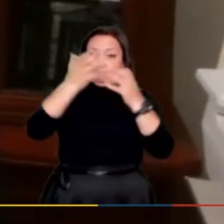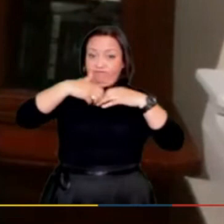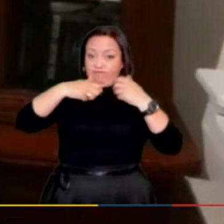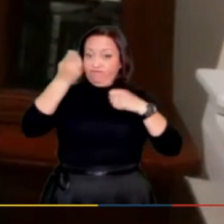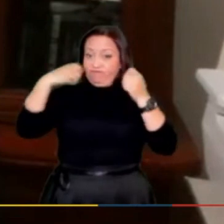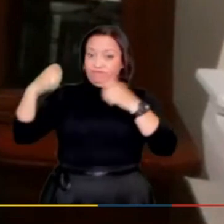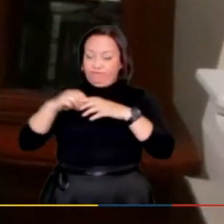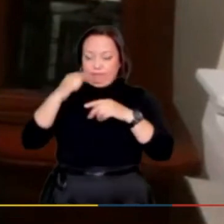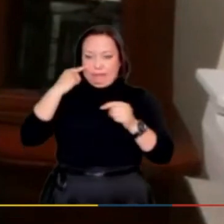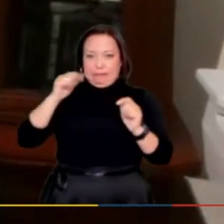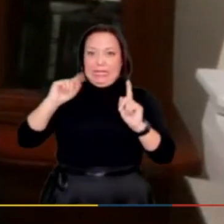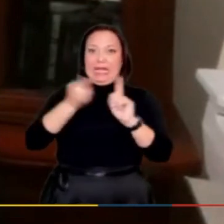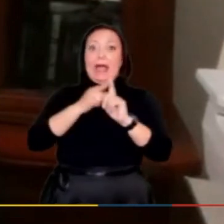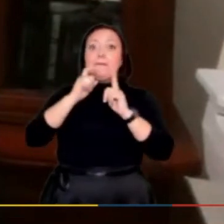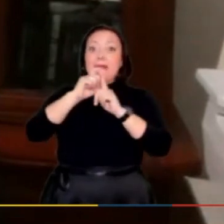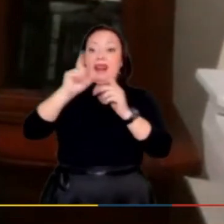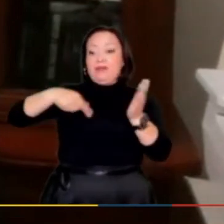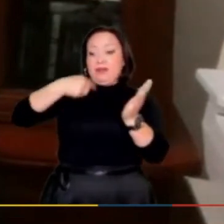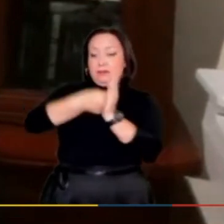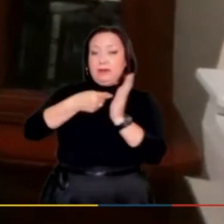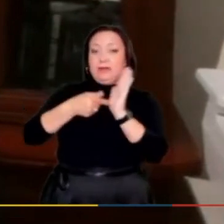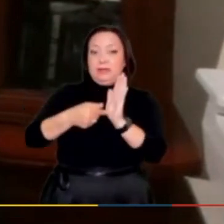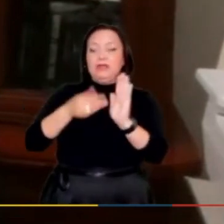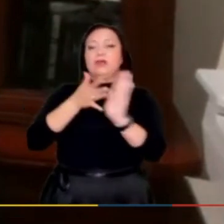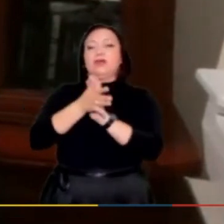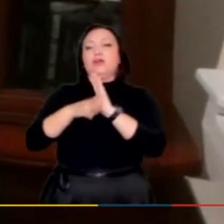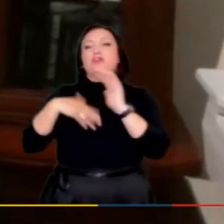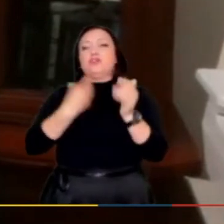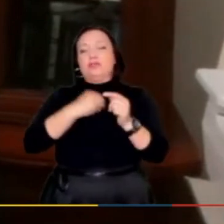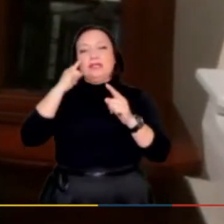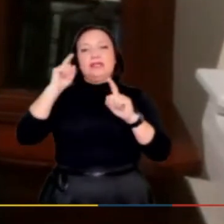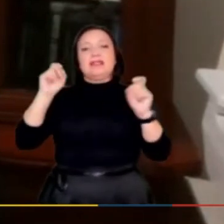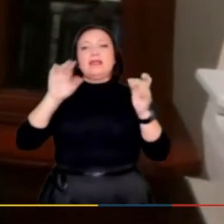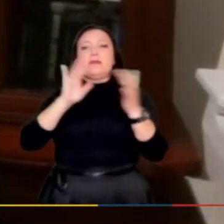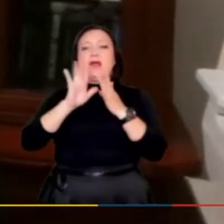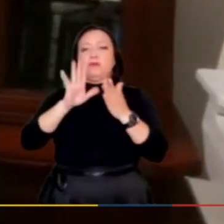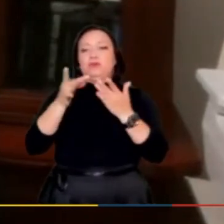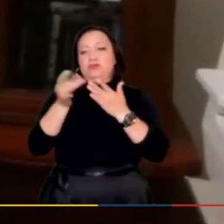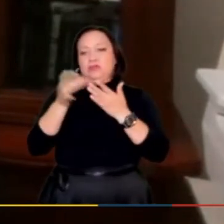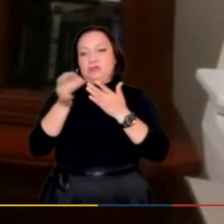publicación que envió al ver que no se estaban monetizando las divisas, y